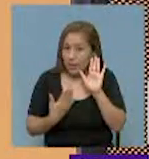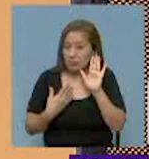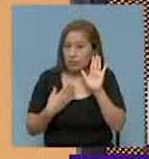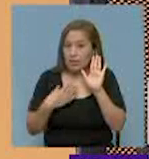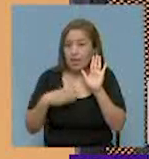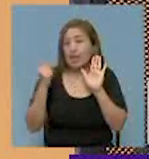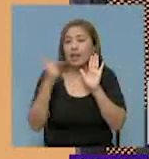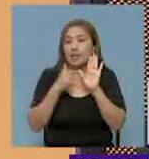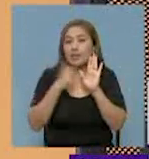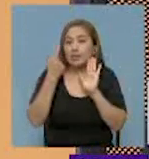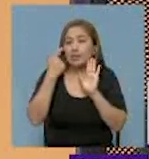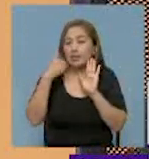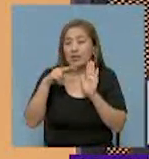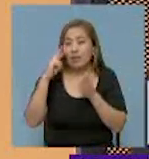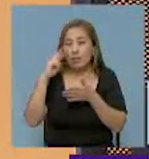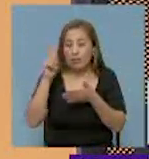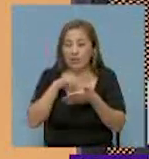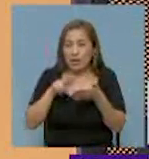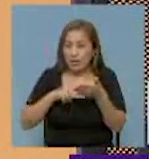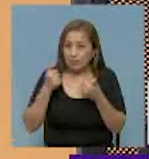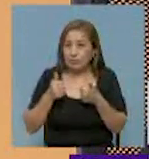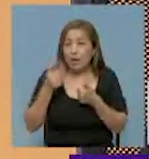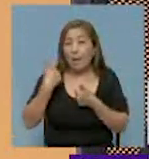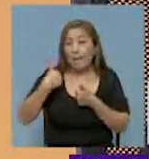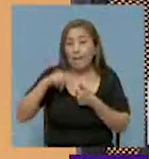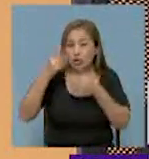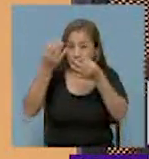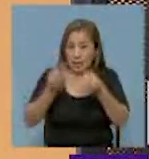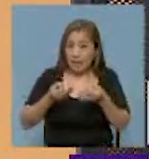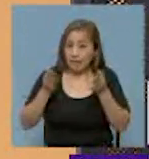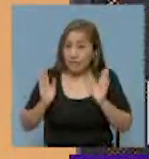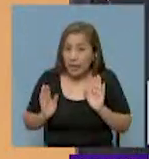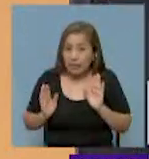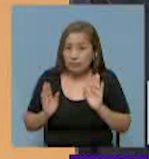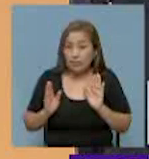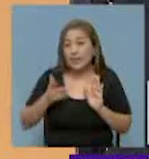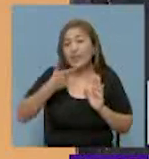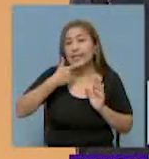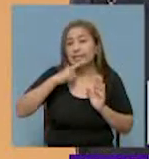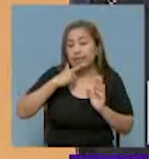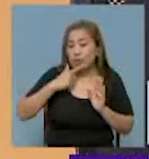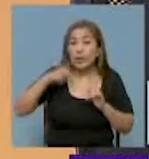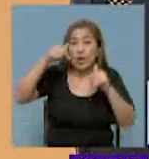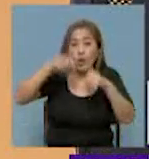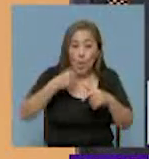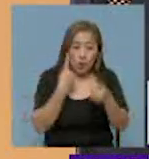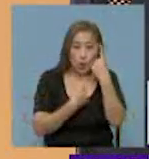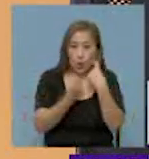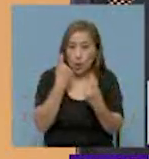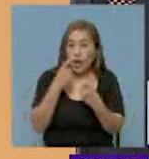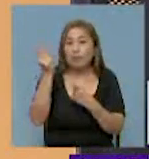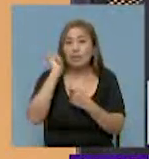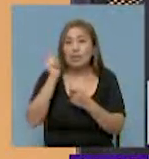duro de servicio el viernes en medida que esté correcta la alineación de septiembre y que hoy estamos revisando